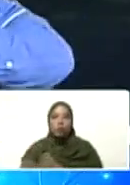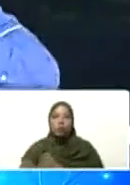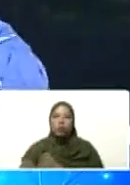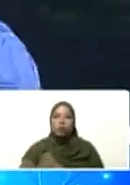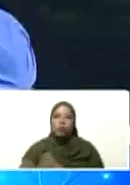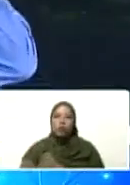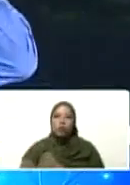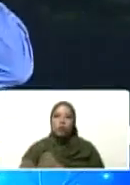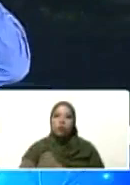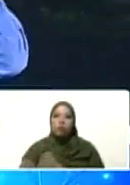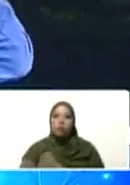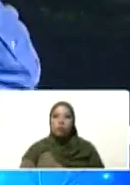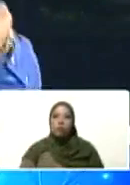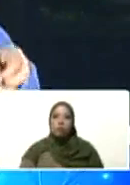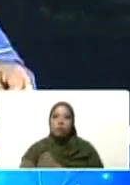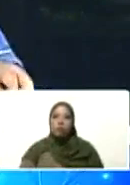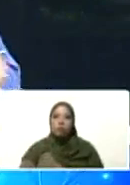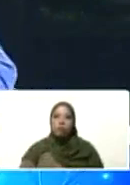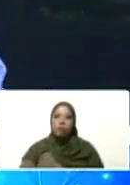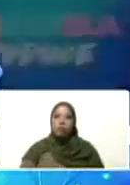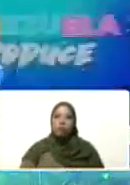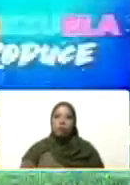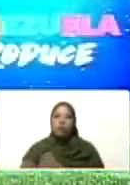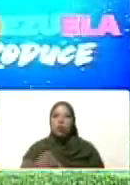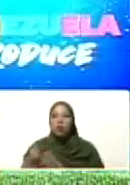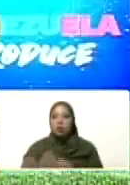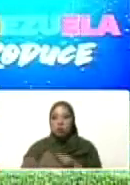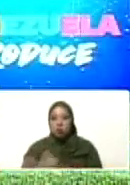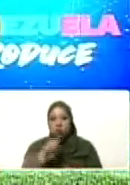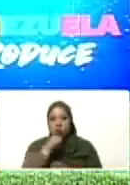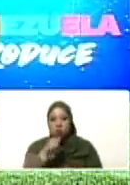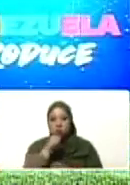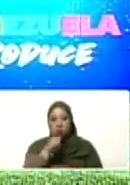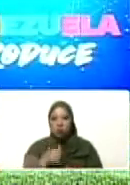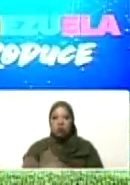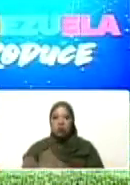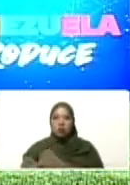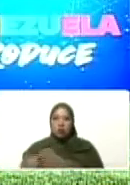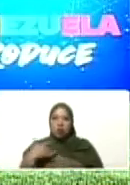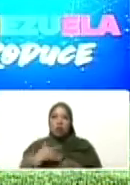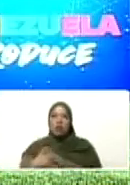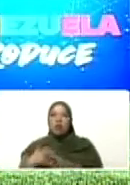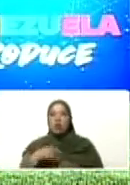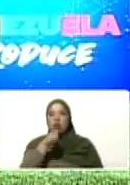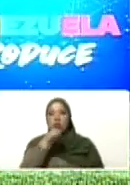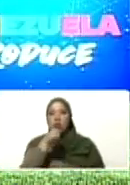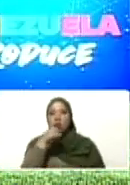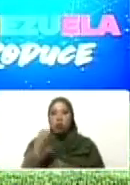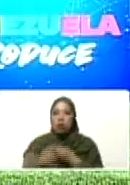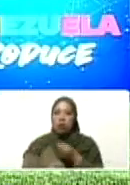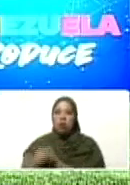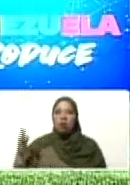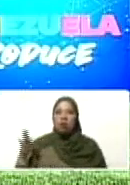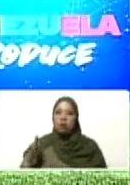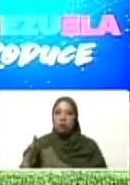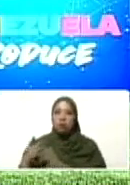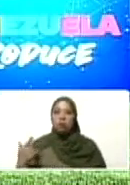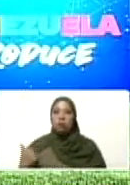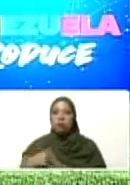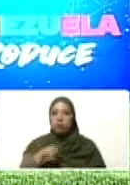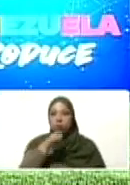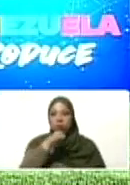Luna. Ya veníamos conversando, no sé si hay imágenes que me pongas ahí en pantalla partida cuando